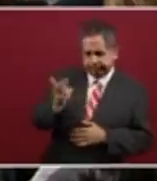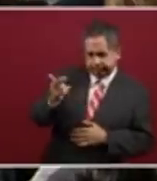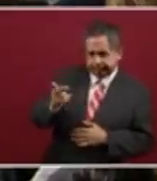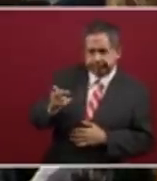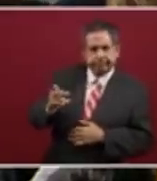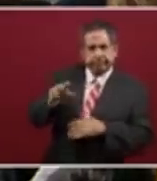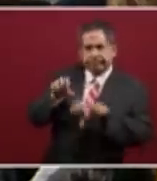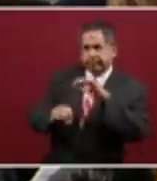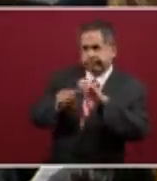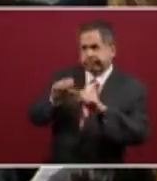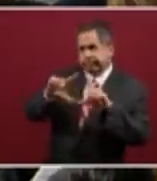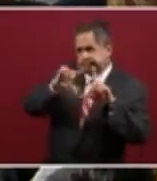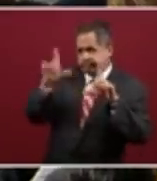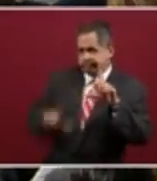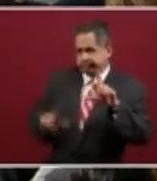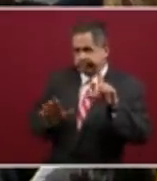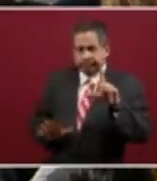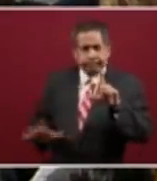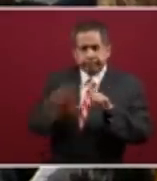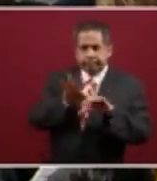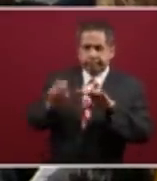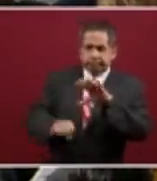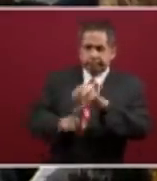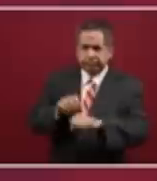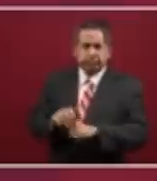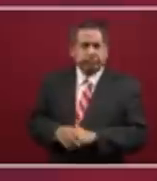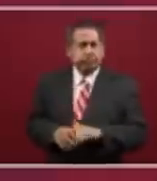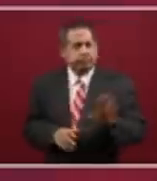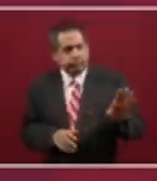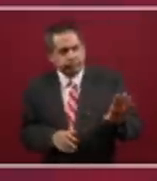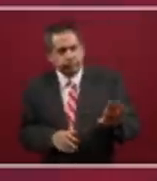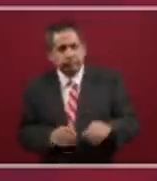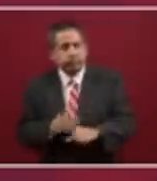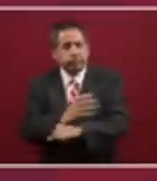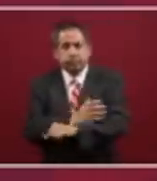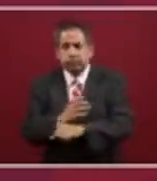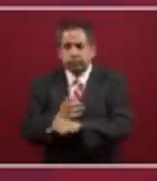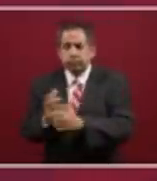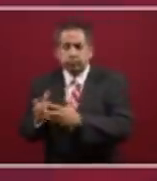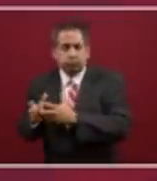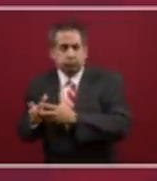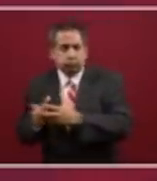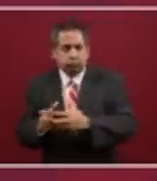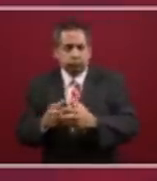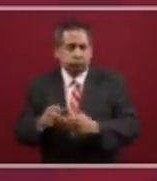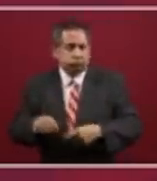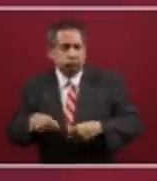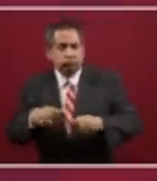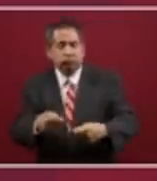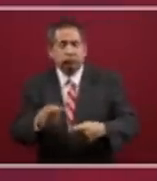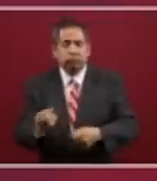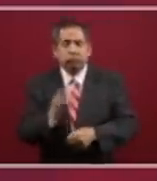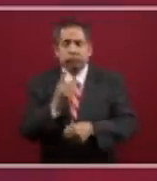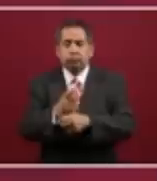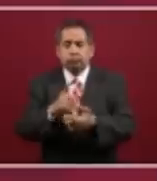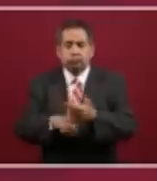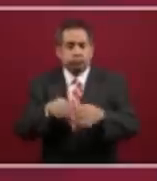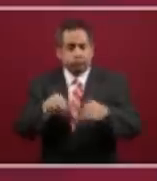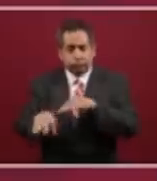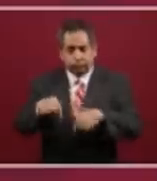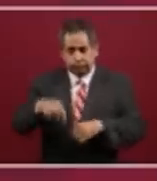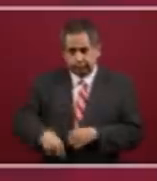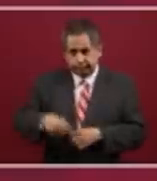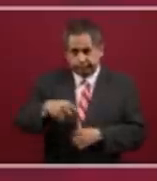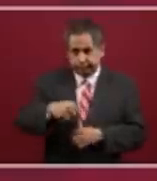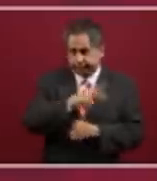hecho por dos calificadoras afirmó que respeta mucho su trabajo pero que el país crecerá 2% este año y se cumplirá el